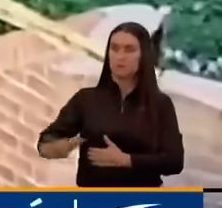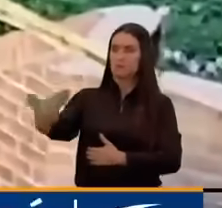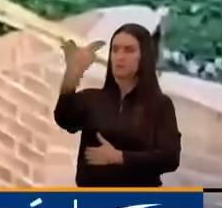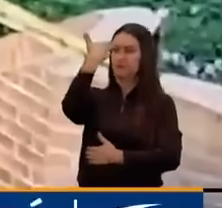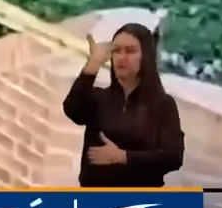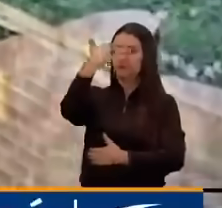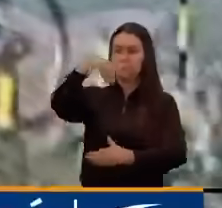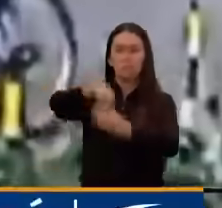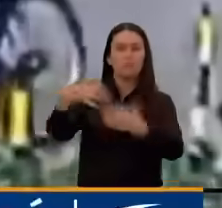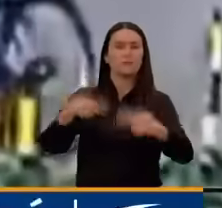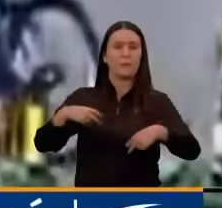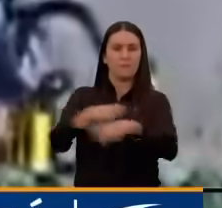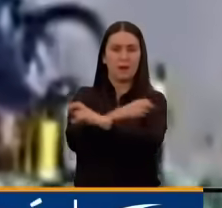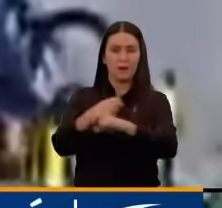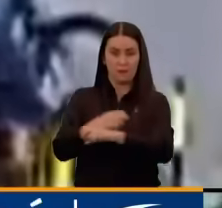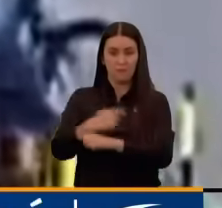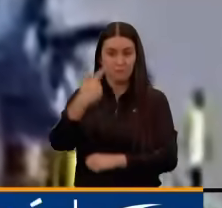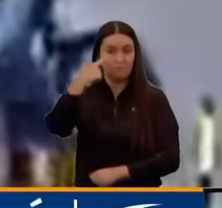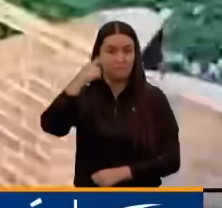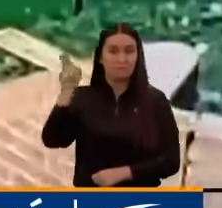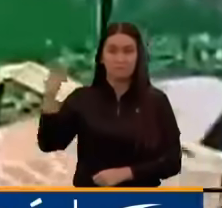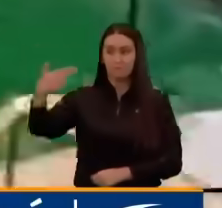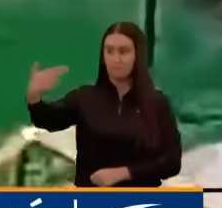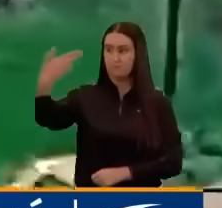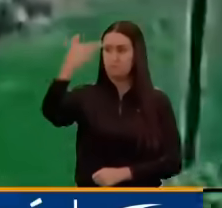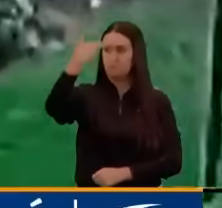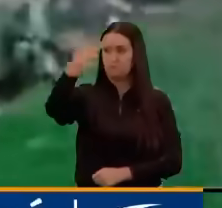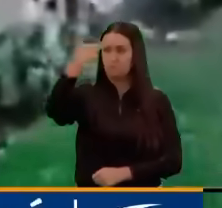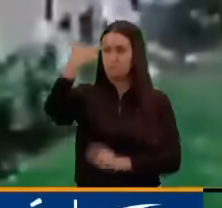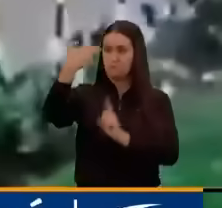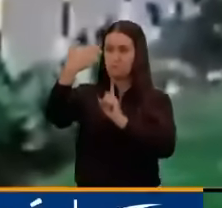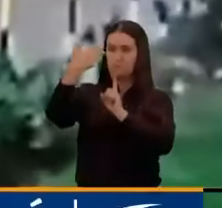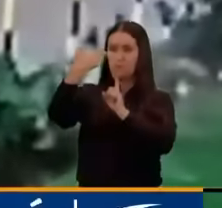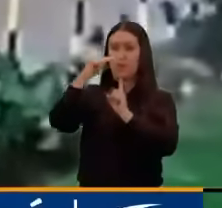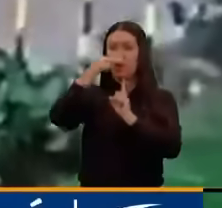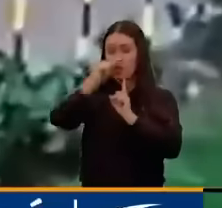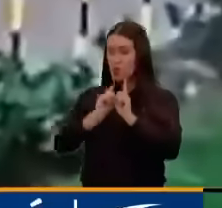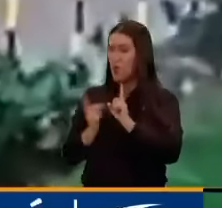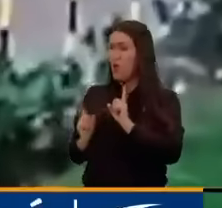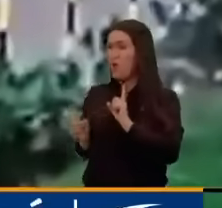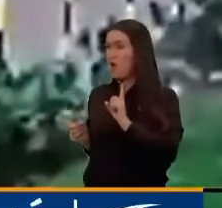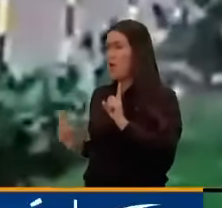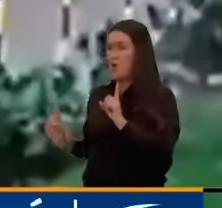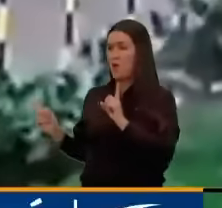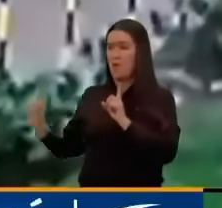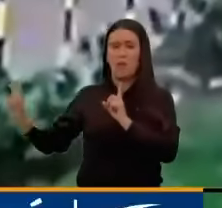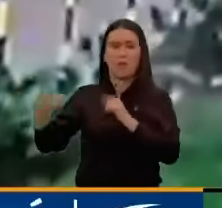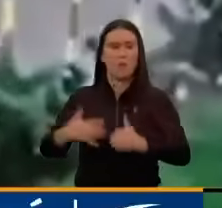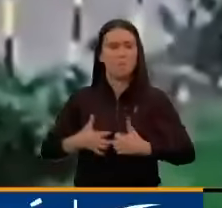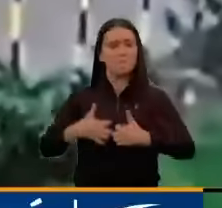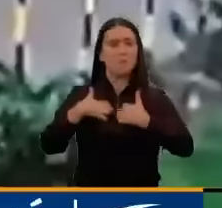parque. Al ciudadano le apuntan con un arma y lo acorralan mientras el pequeño corre asustado.